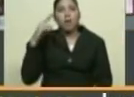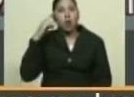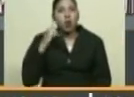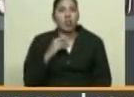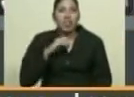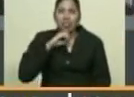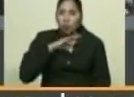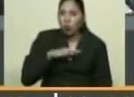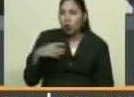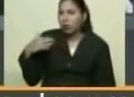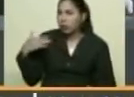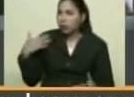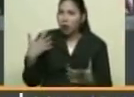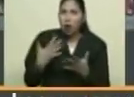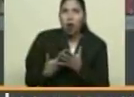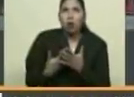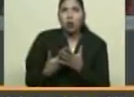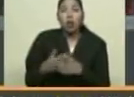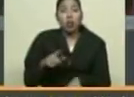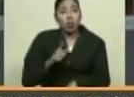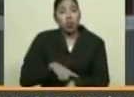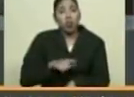Y tuvo tiempo para pensar.